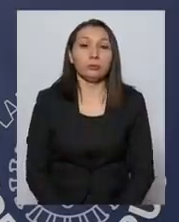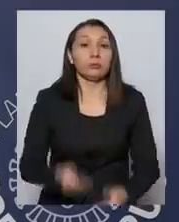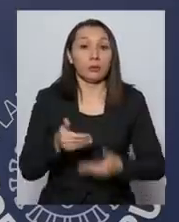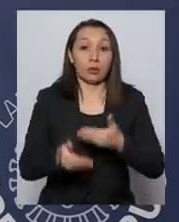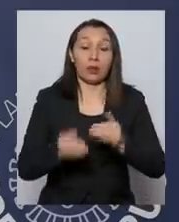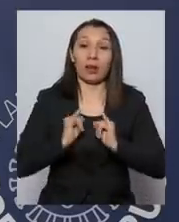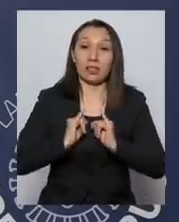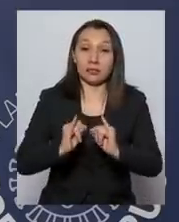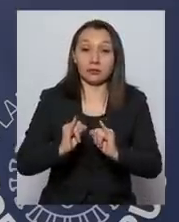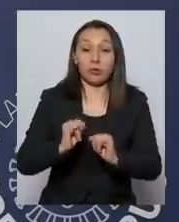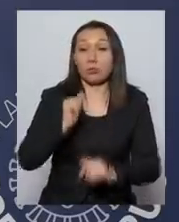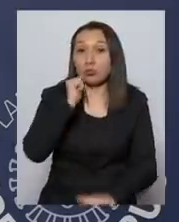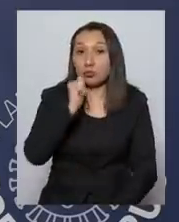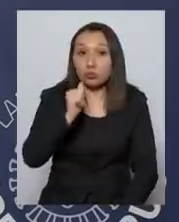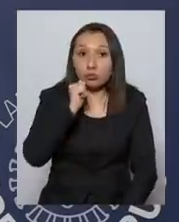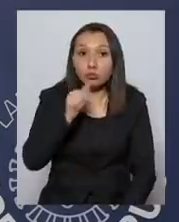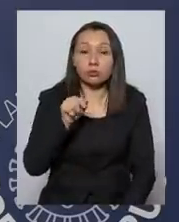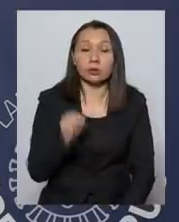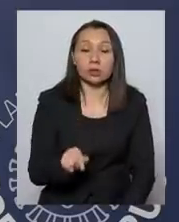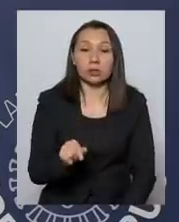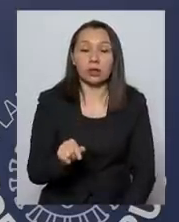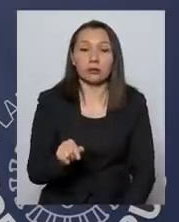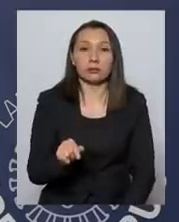Siguiendo con el informe diario,